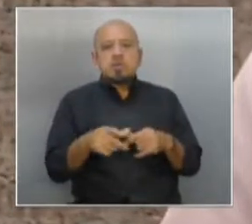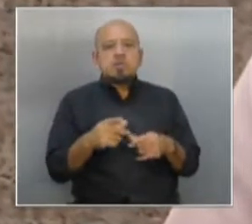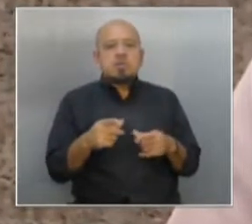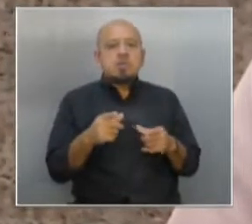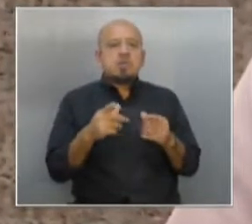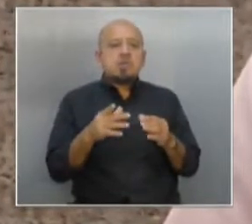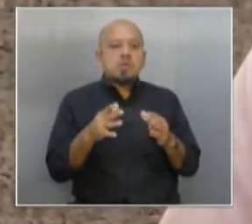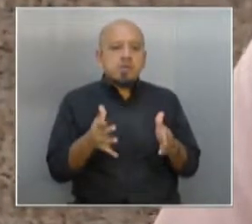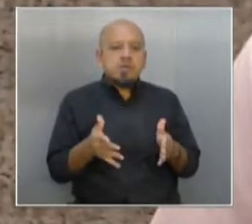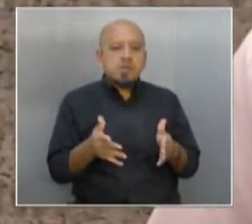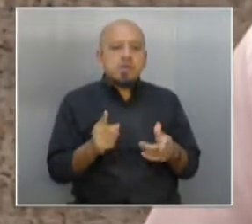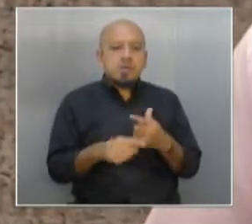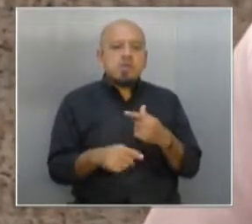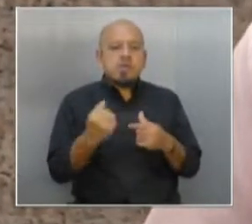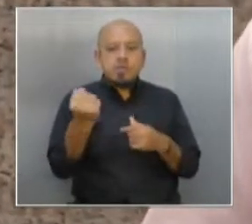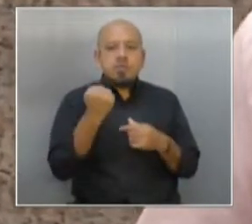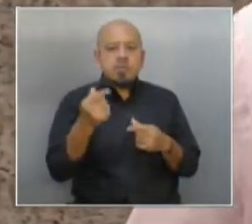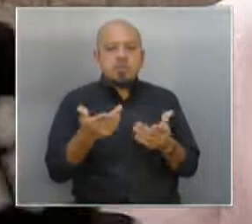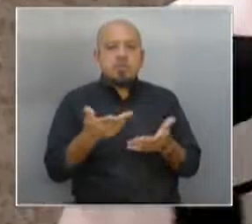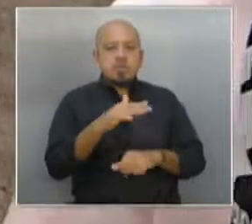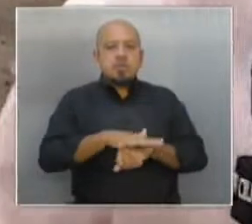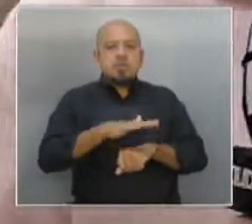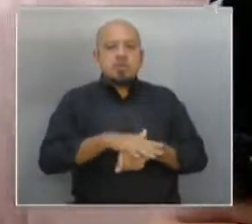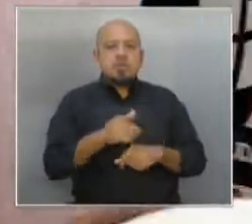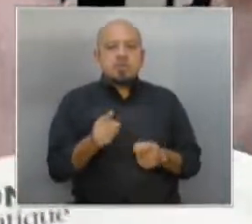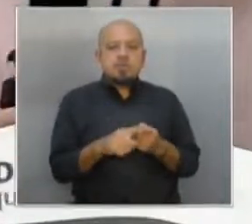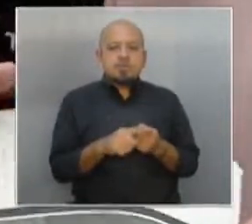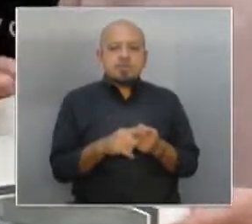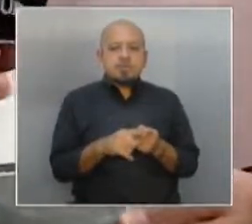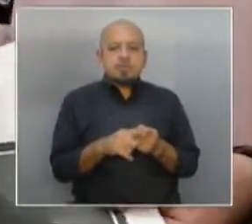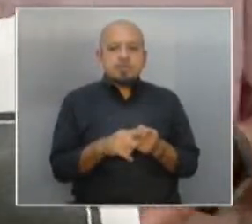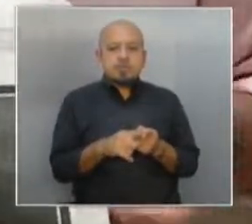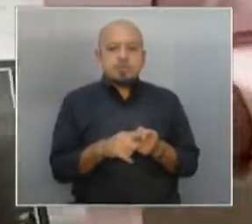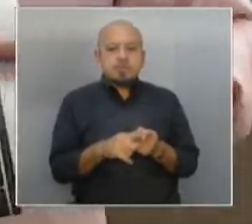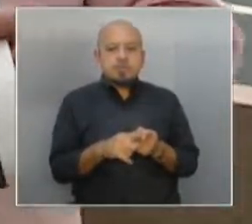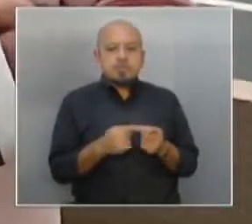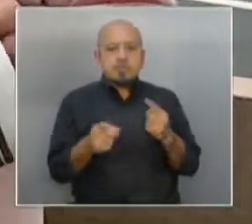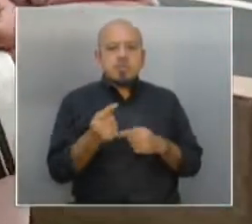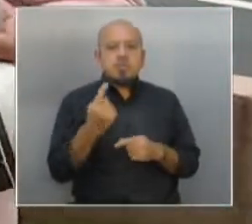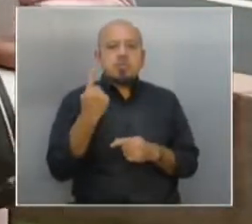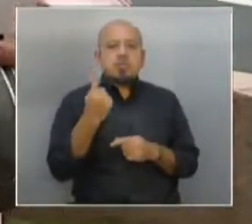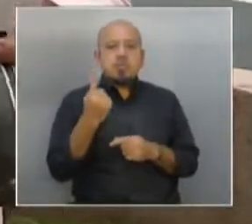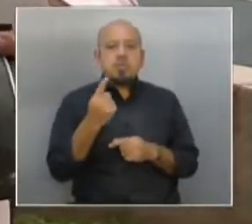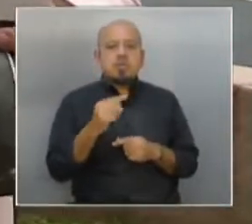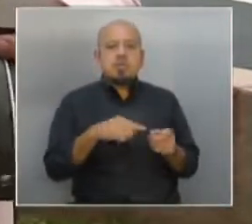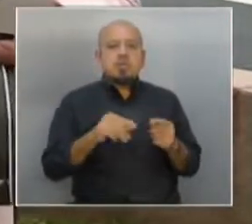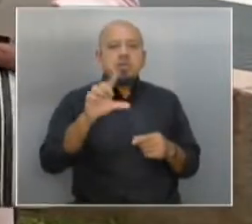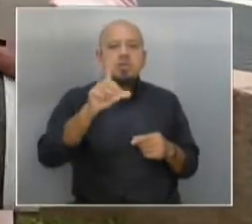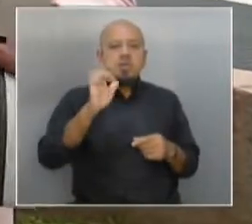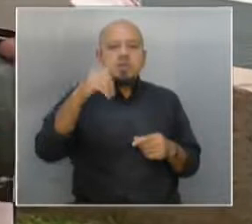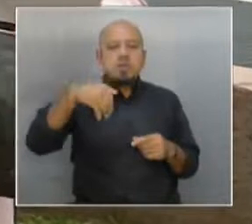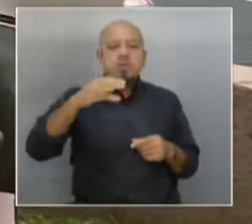esto que tanto importa en este momento. Muy bien, Noé, con la primera edición de Le Monde Diplomatique